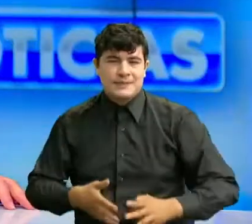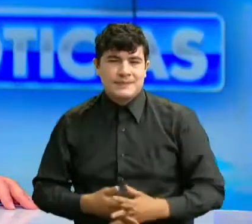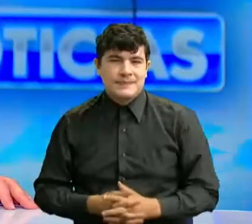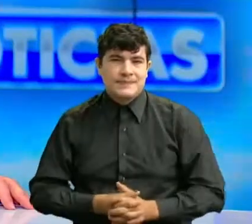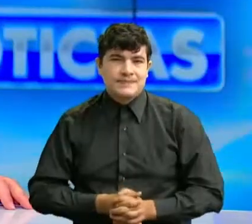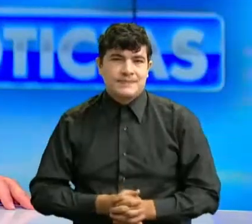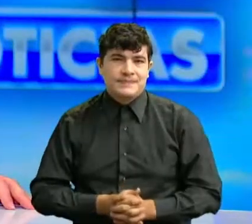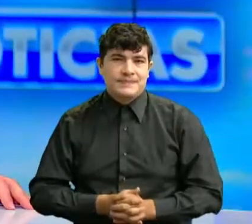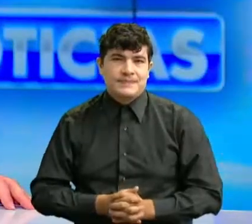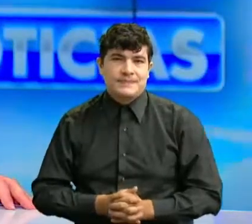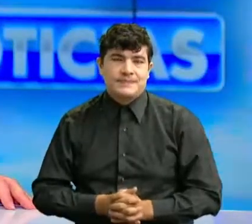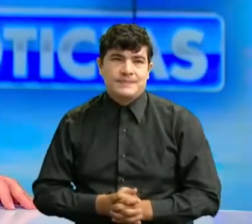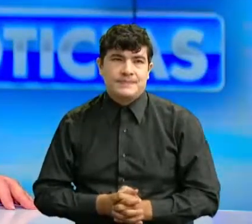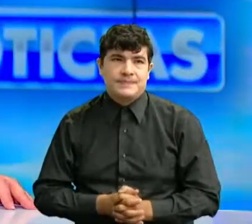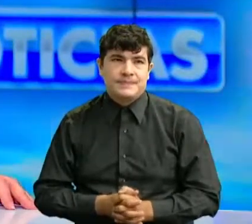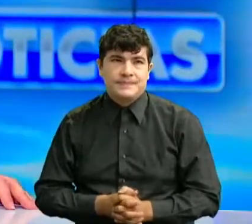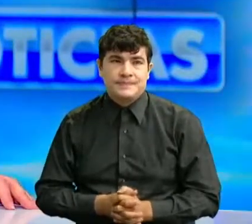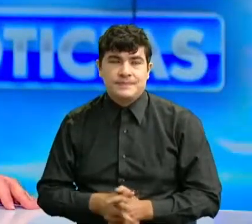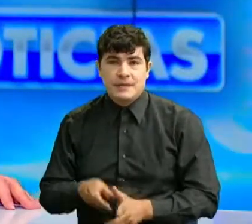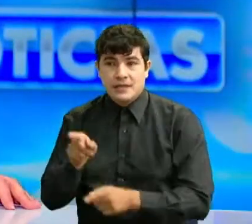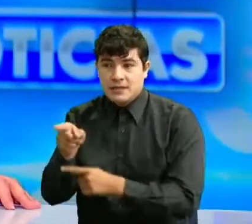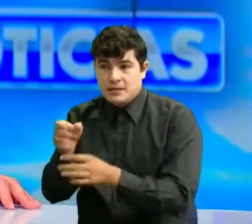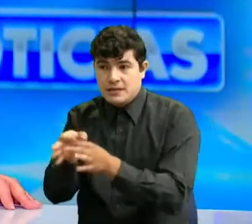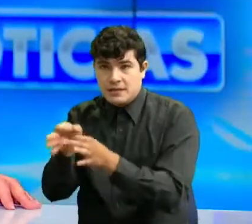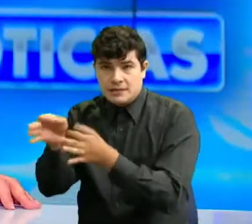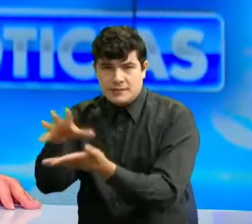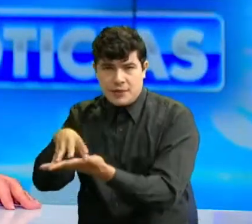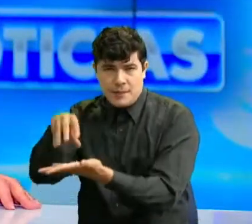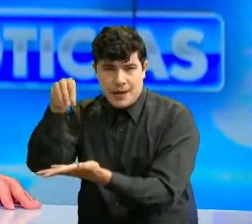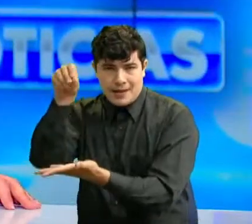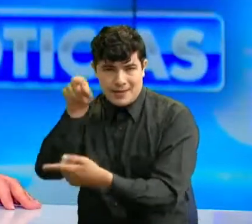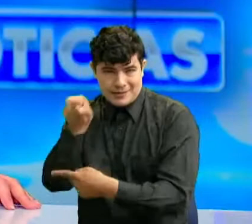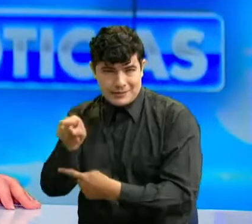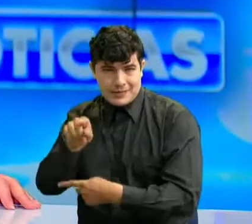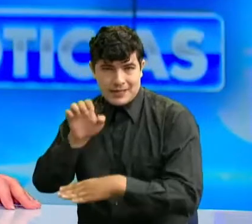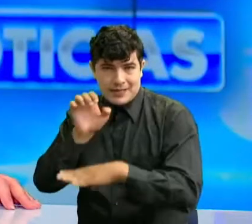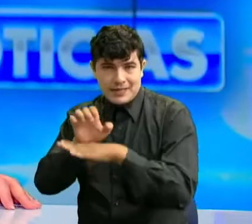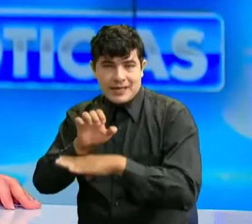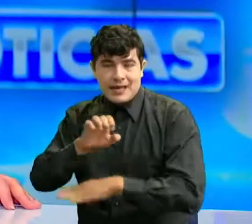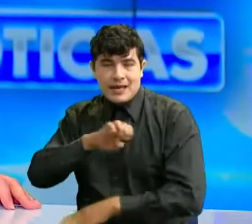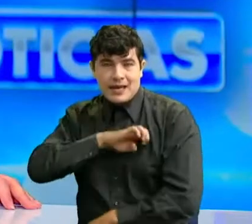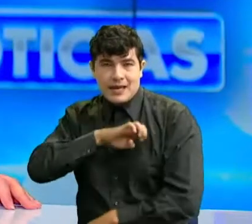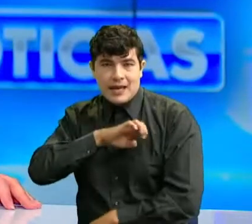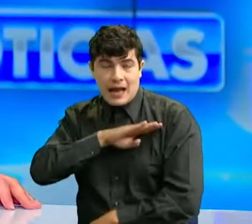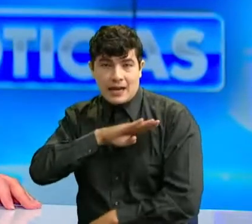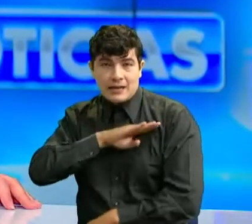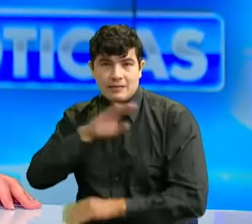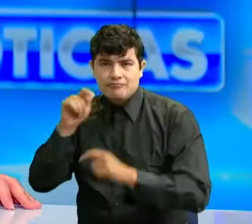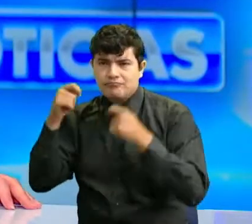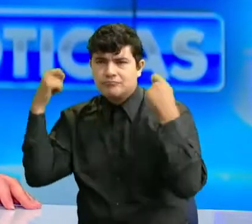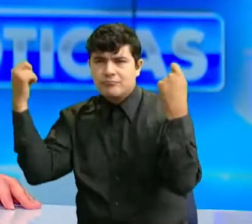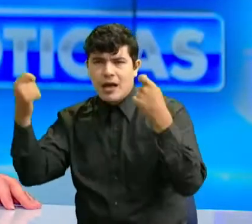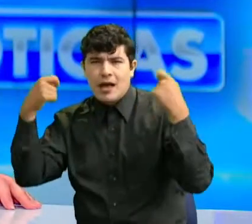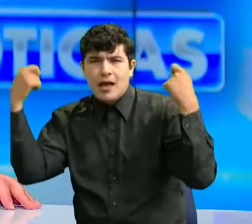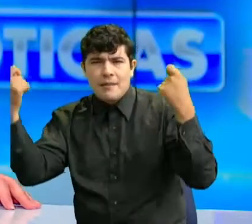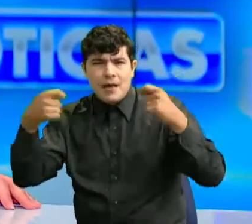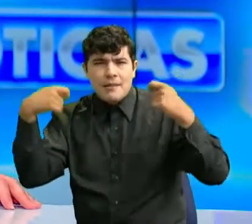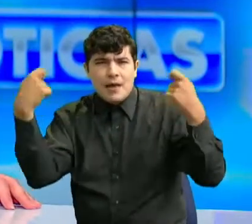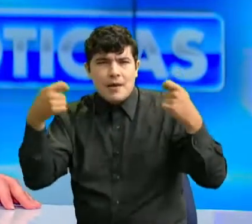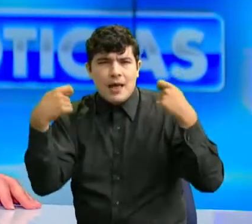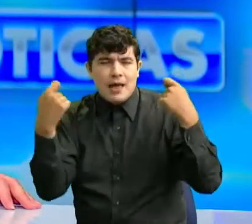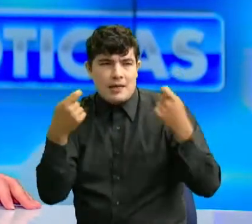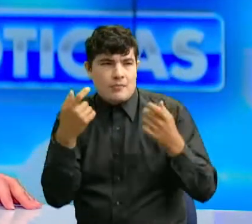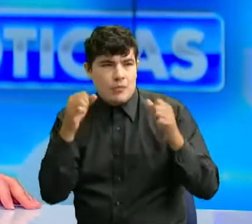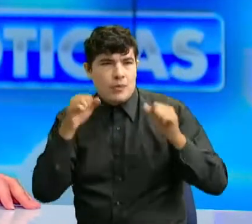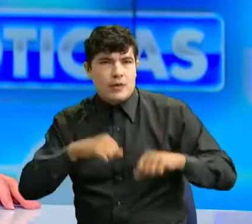Y en Málaga, las diferentes entidades públicas municipales adelantan una campaña institucional para atender directamente en las veredas las